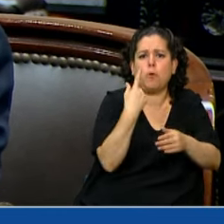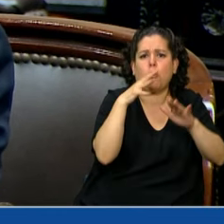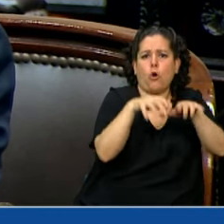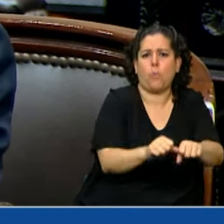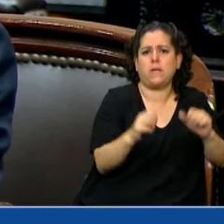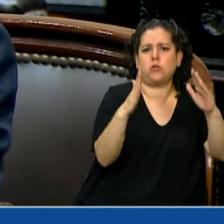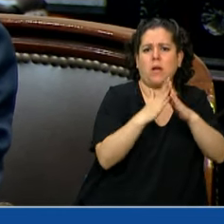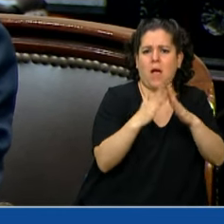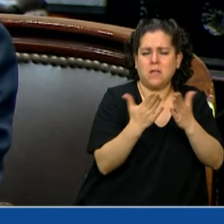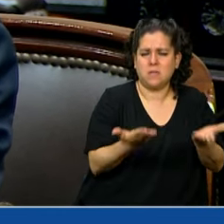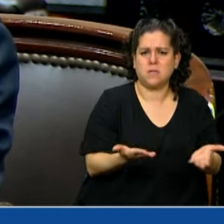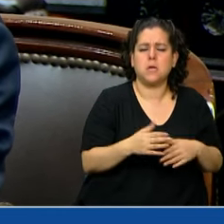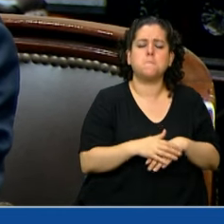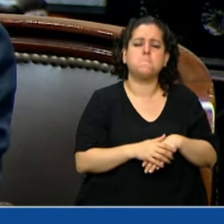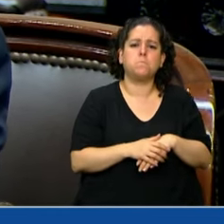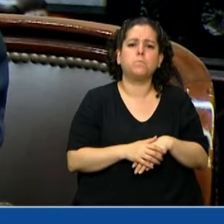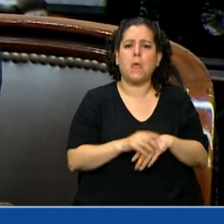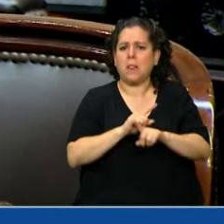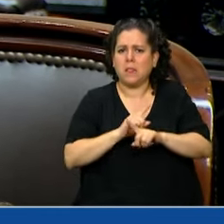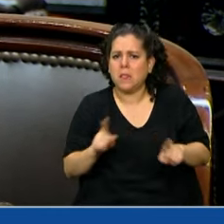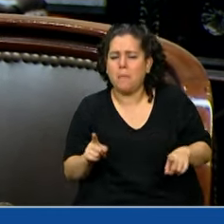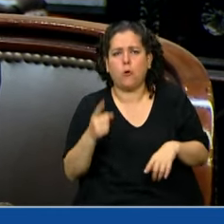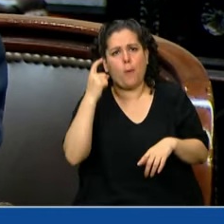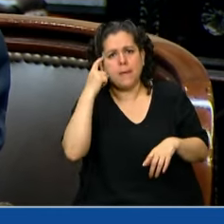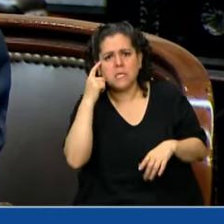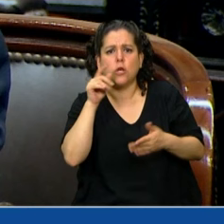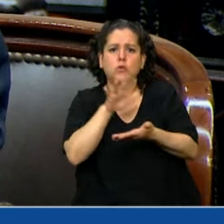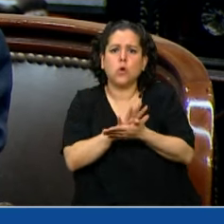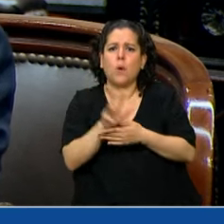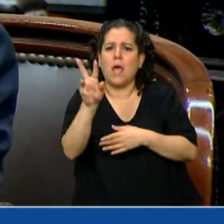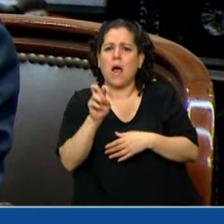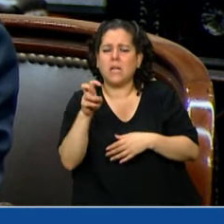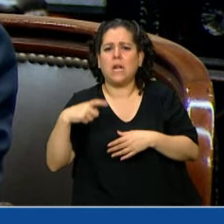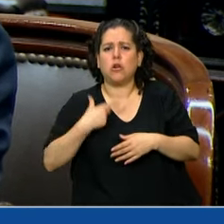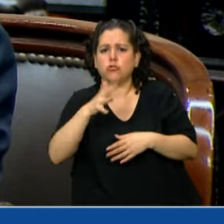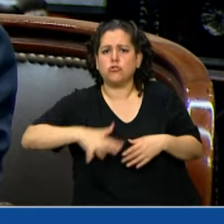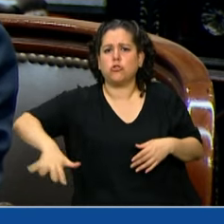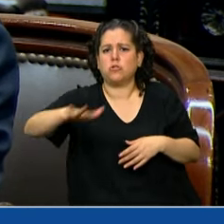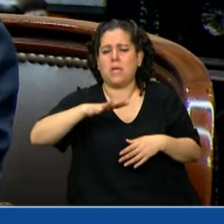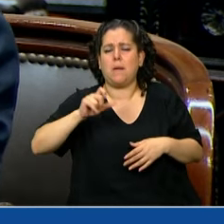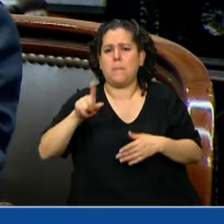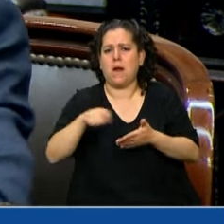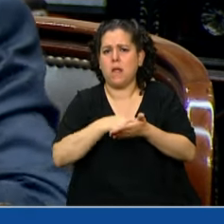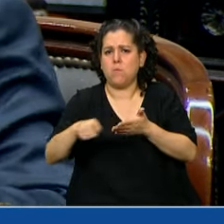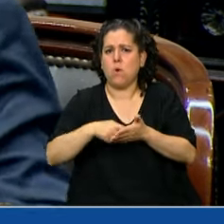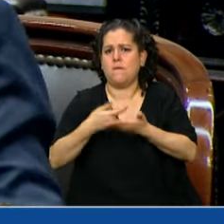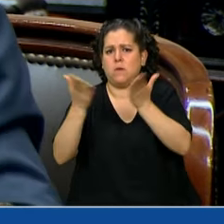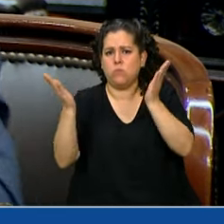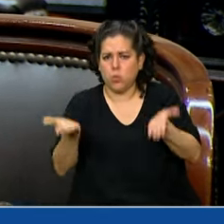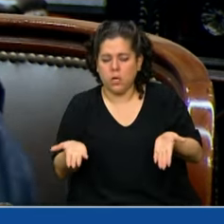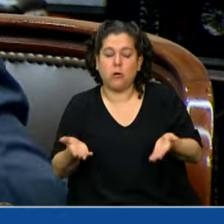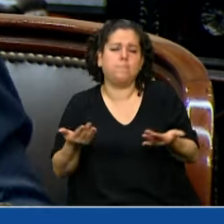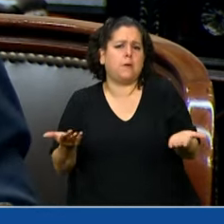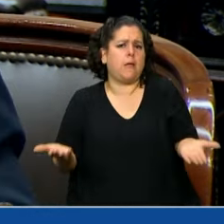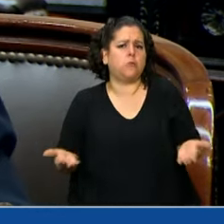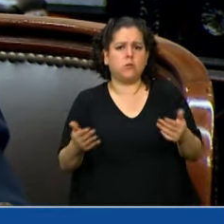del inmueble tampoco se piensa un alquiler social en inmuebles públicos entonces